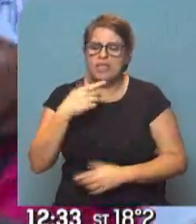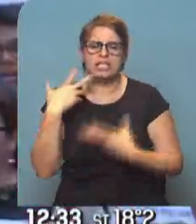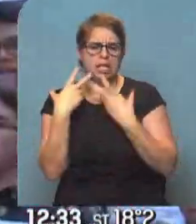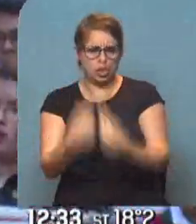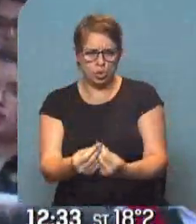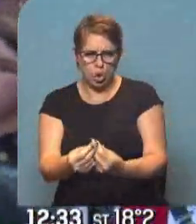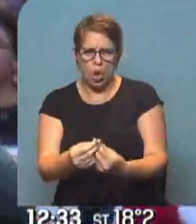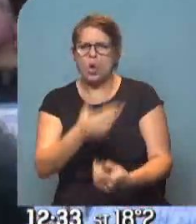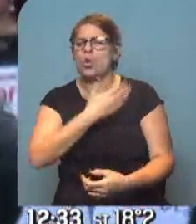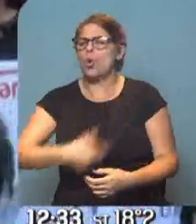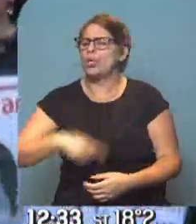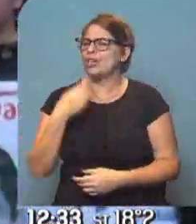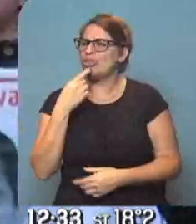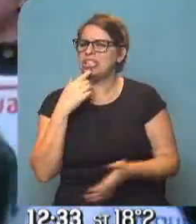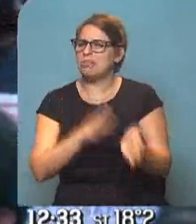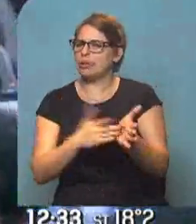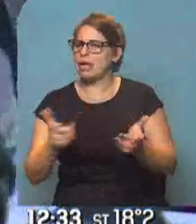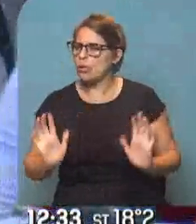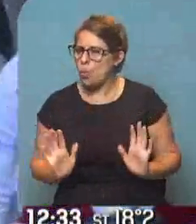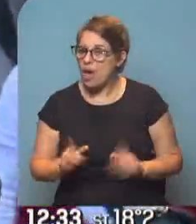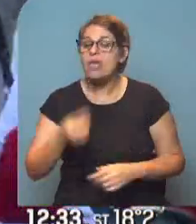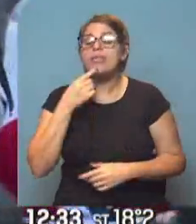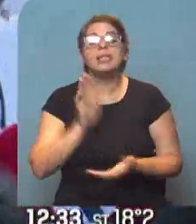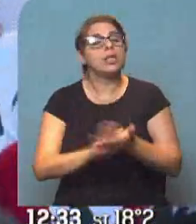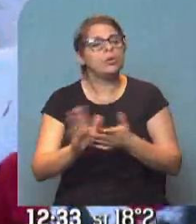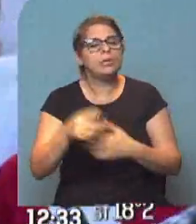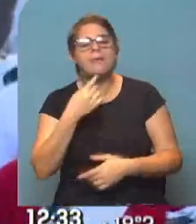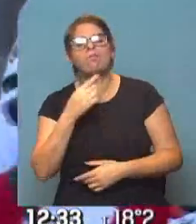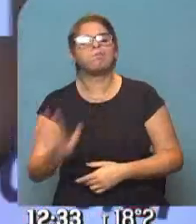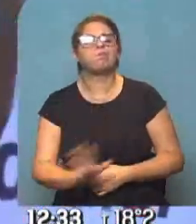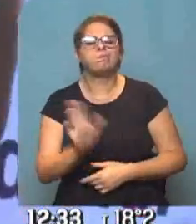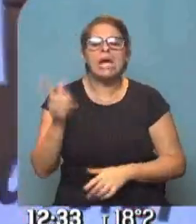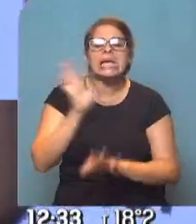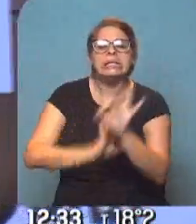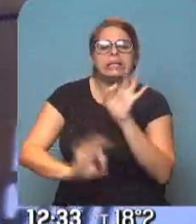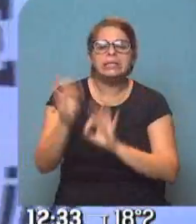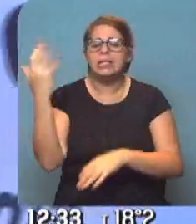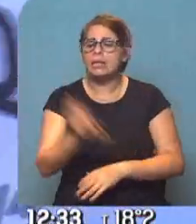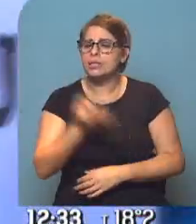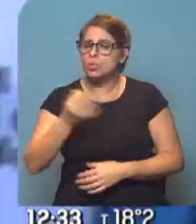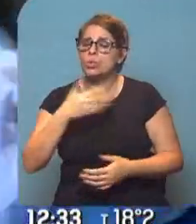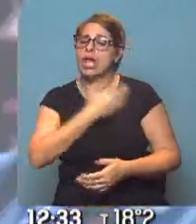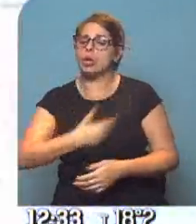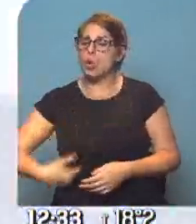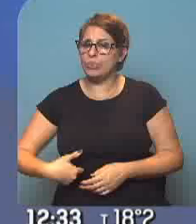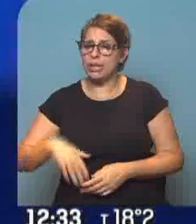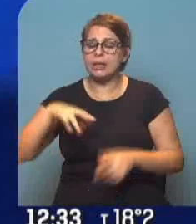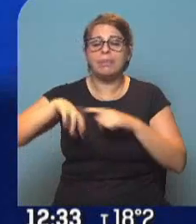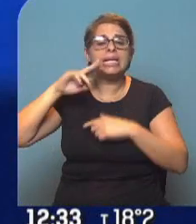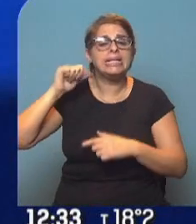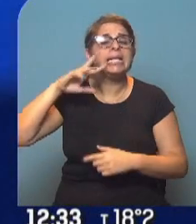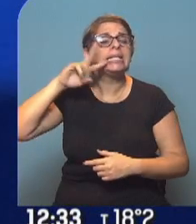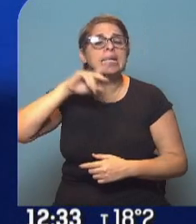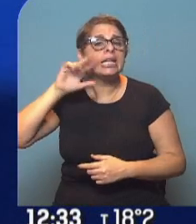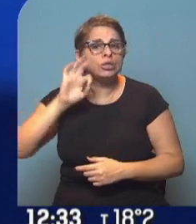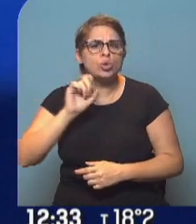la versión oficial por falta de pruebas, cuestionando una vez más la estrategia de seguridad del gobierno de Enrique Peña Nieto y